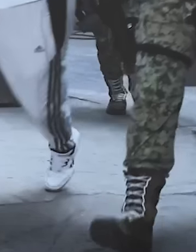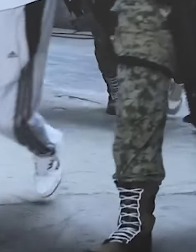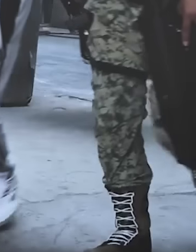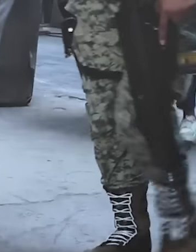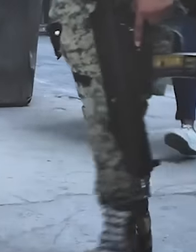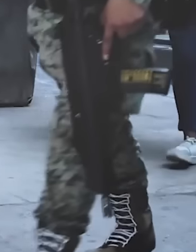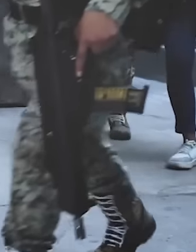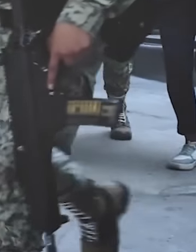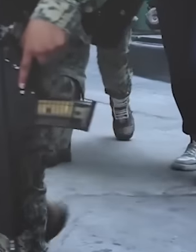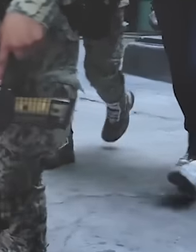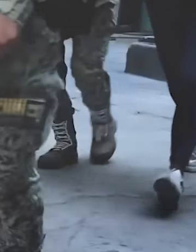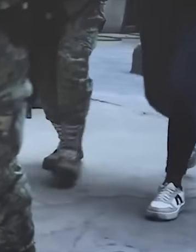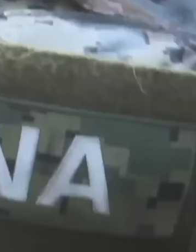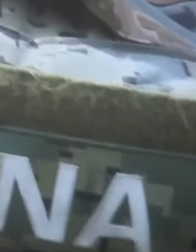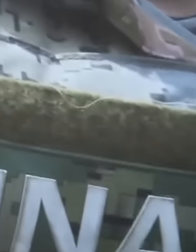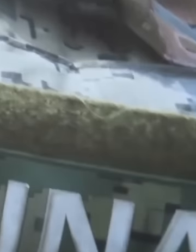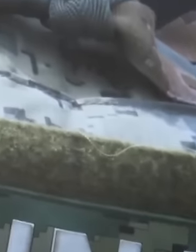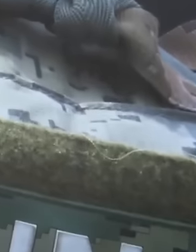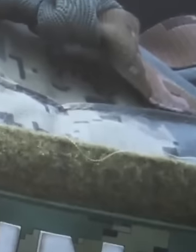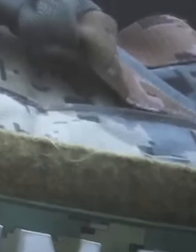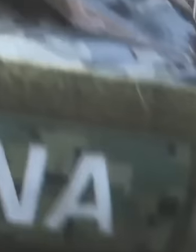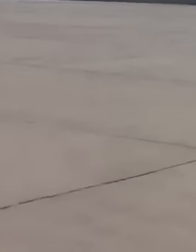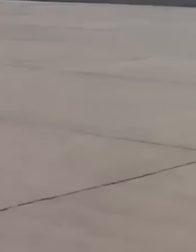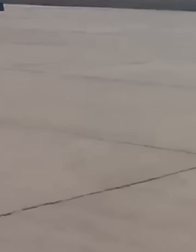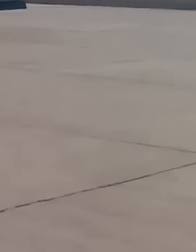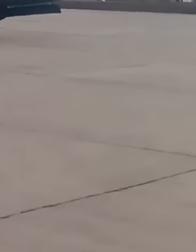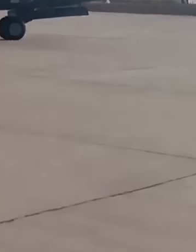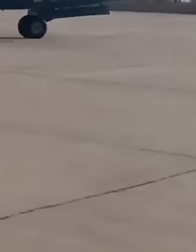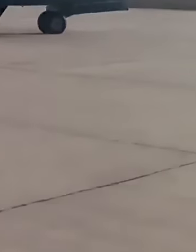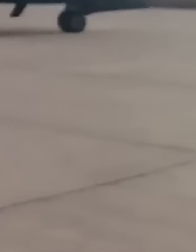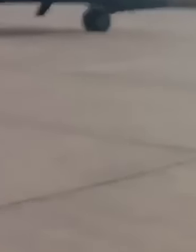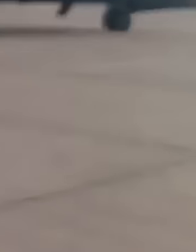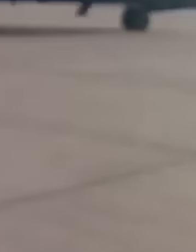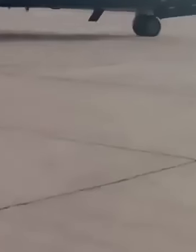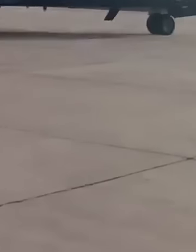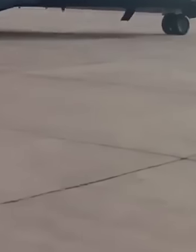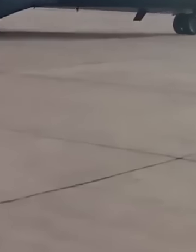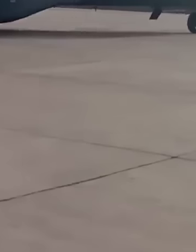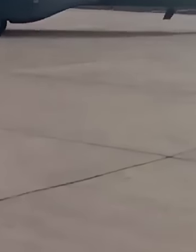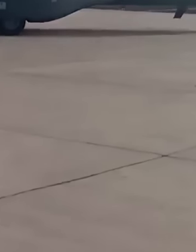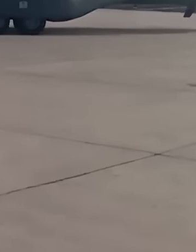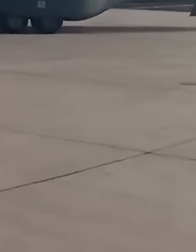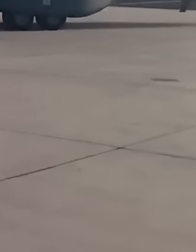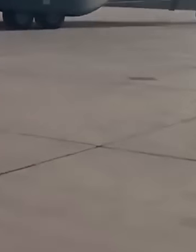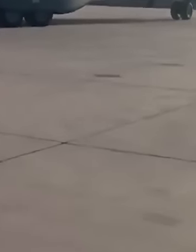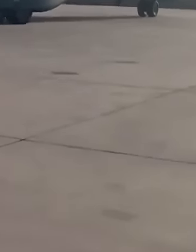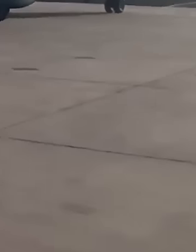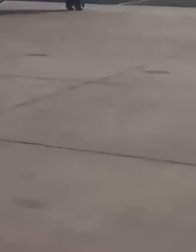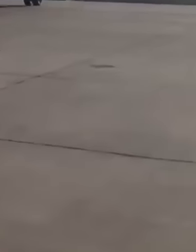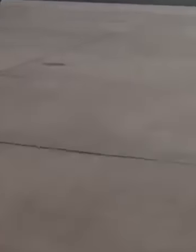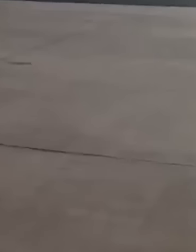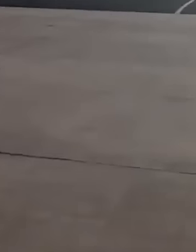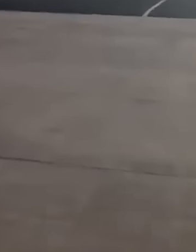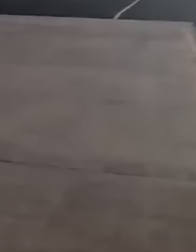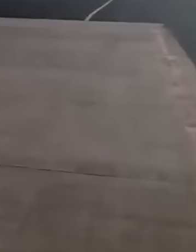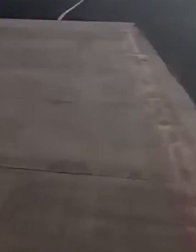dirigido. Estas personas fueron movilizadas a bordo de 7 aeronaves de las Fuerzas Armadas, siendo entregadas en